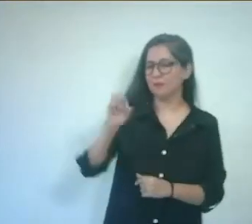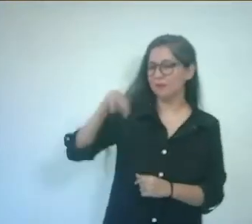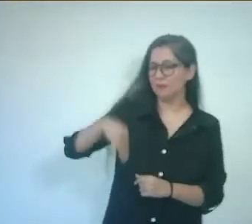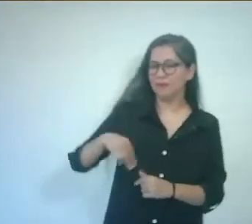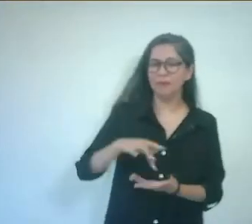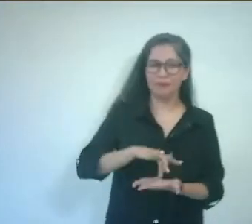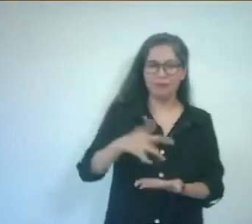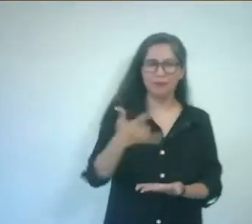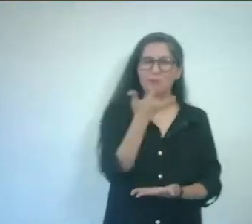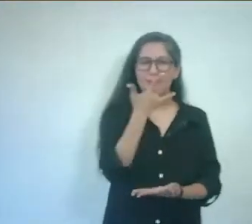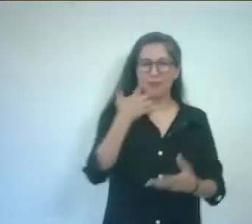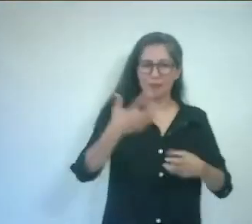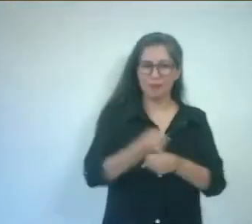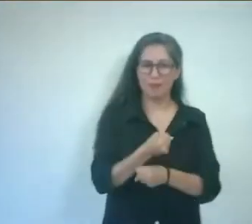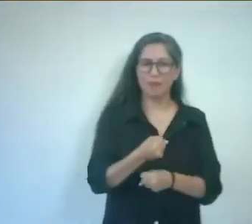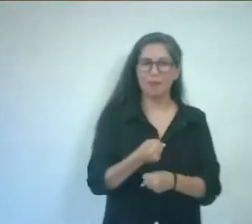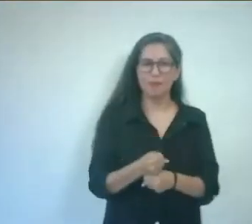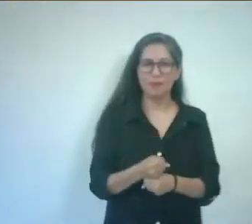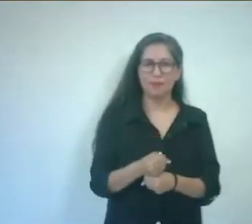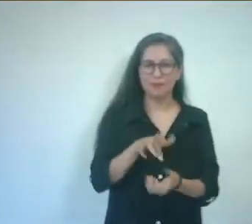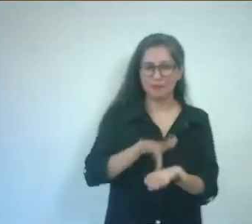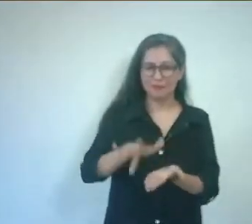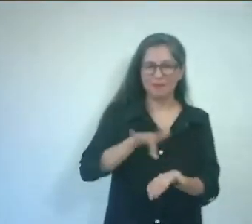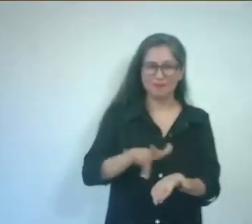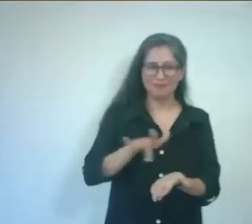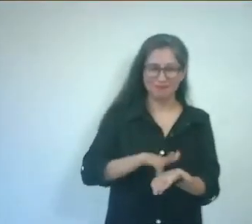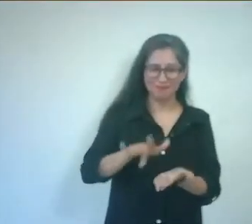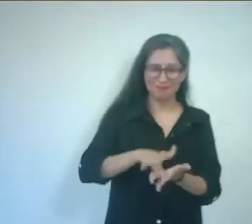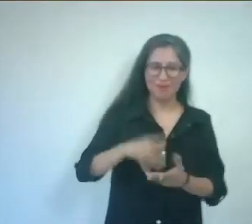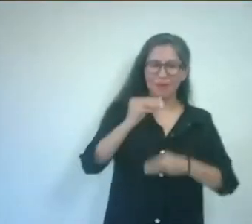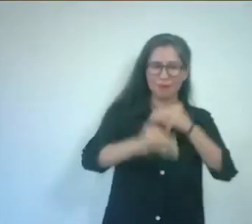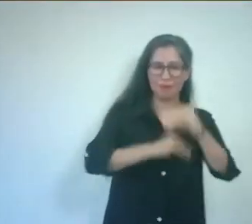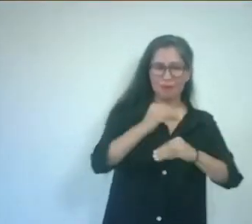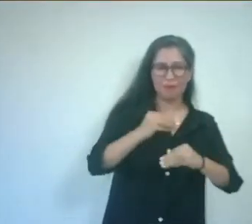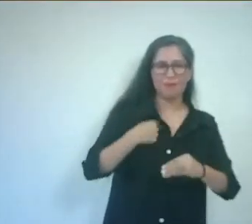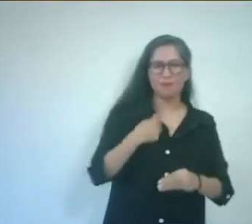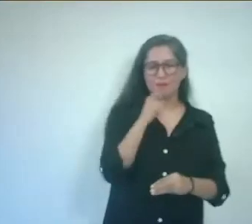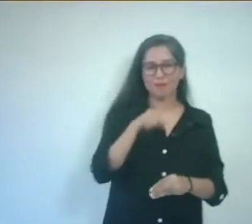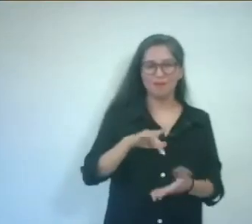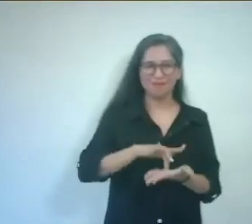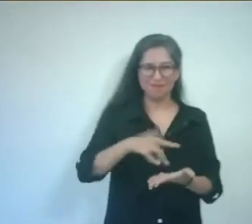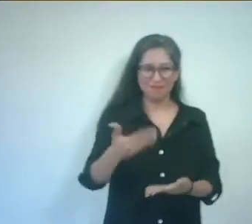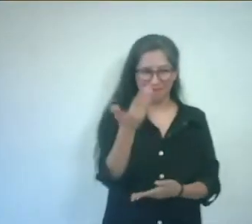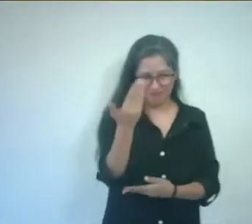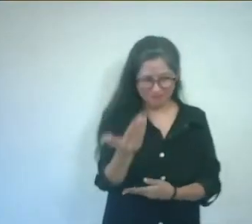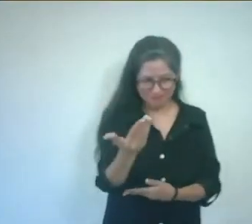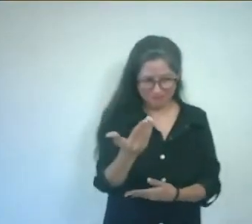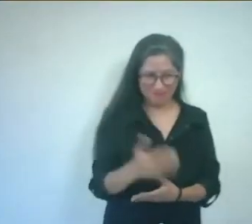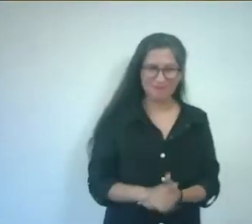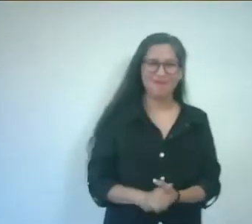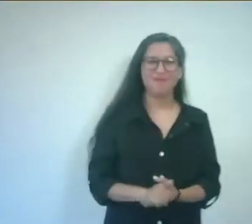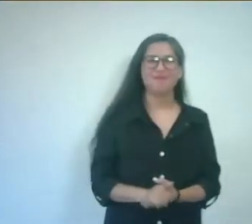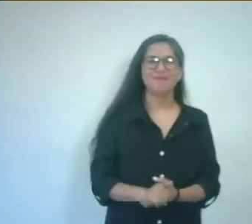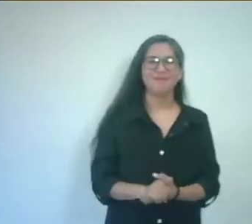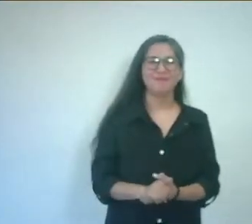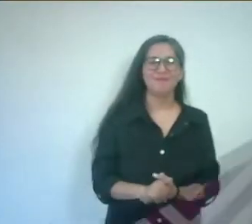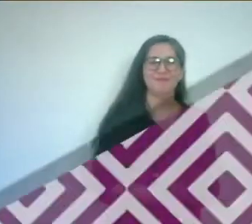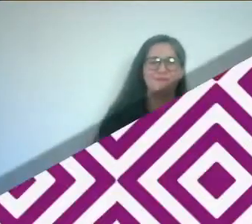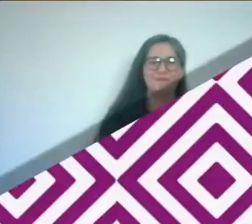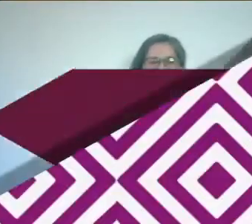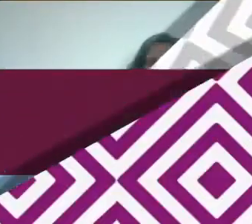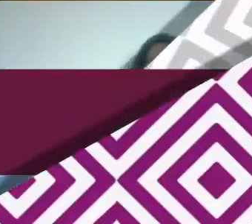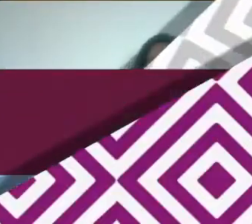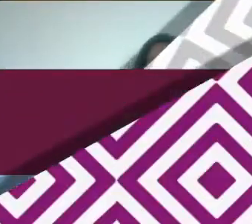señas mexicana y que nos ha apoyado muchísimo tanto en los debates como en estas sesiones. Muchísimas gracias, Giselle.